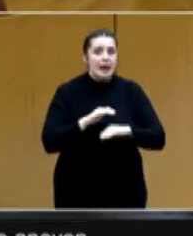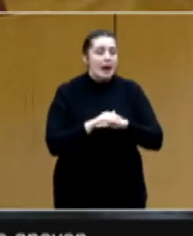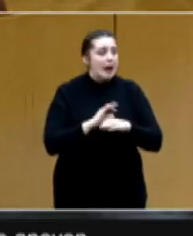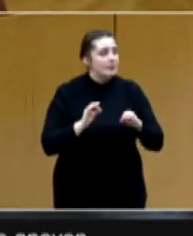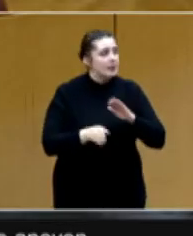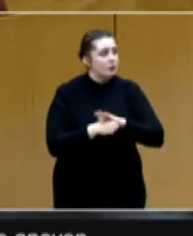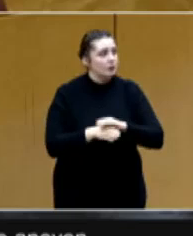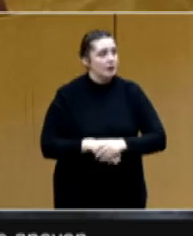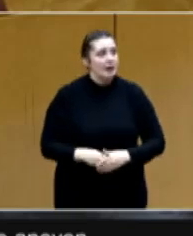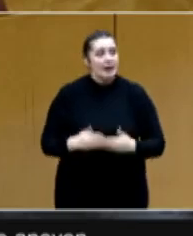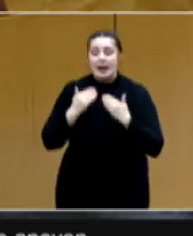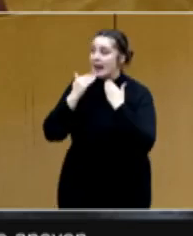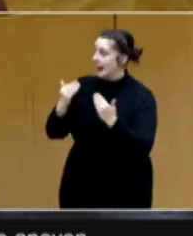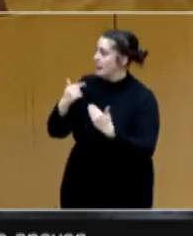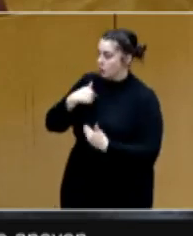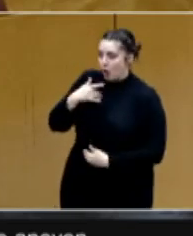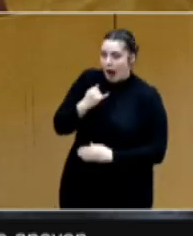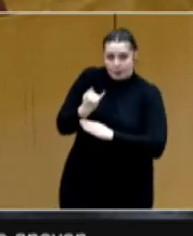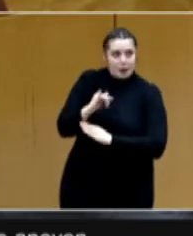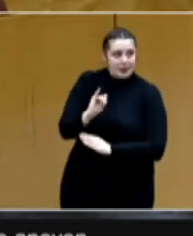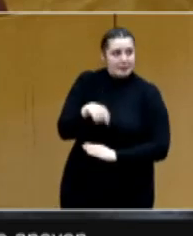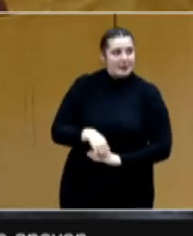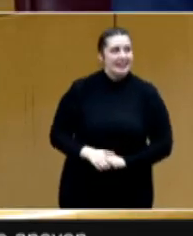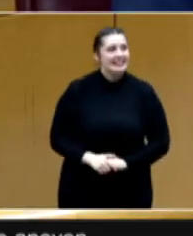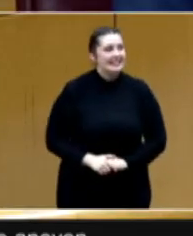gracias yo también los tengo eh